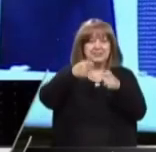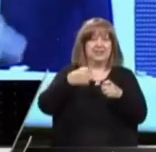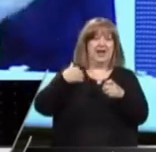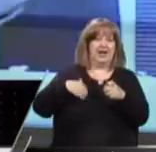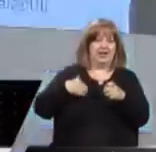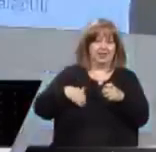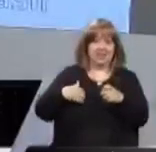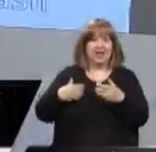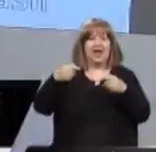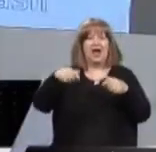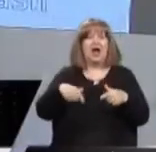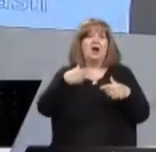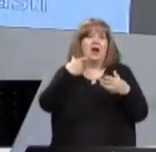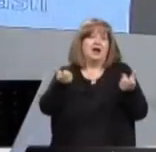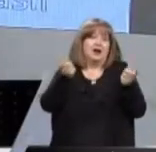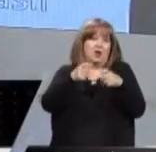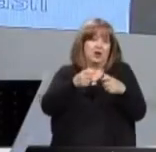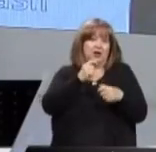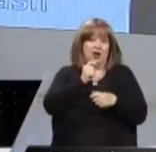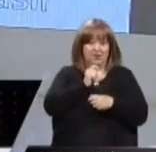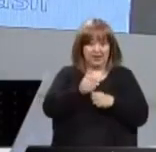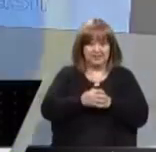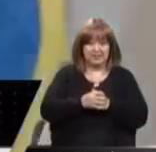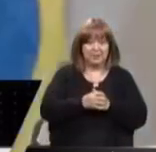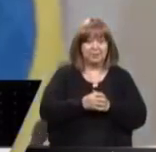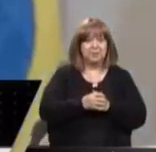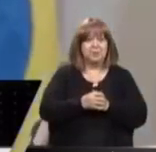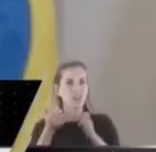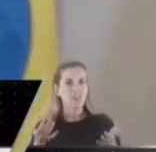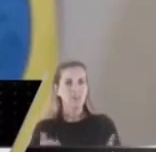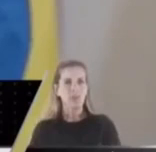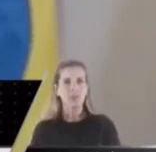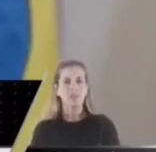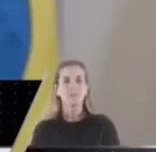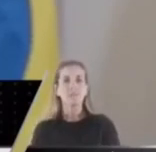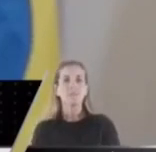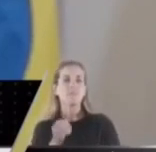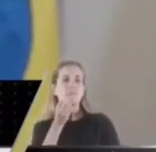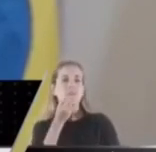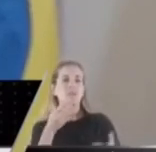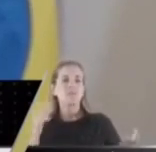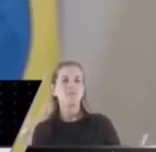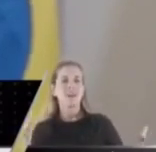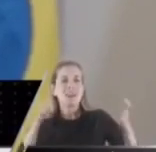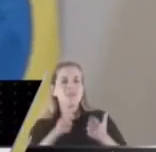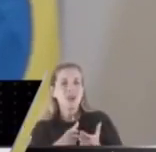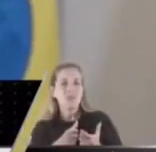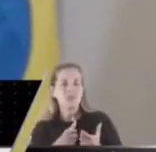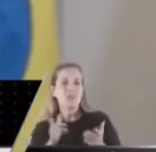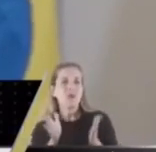Absolutamente. Bueno, hubo una conferencia. Vamos a verla entonces. Quiero contarles que hemos tenido una maravillosa